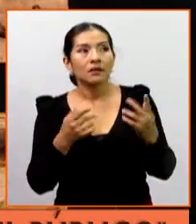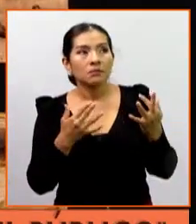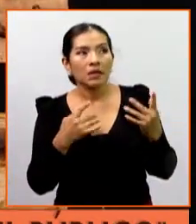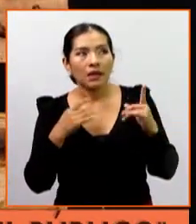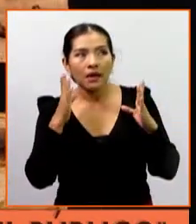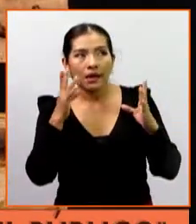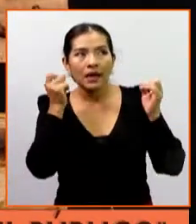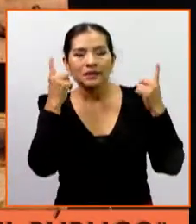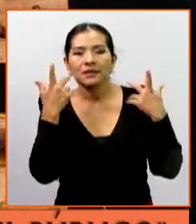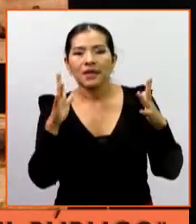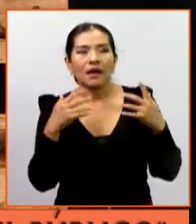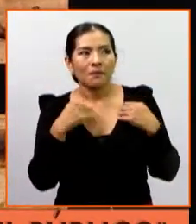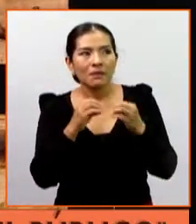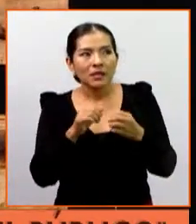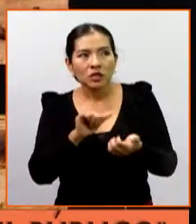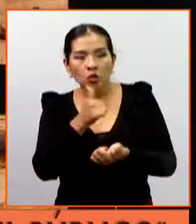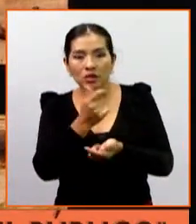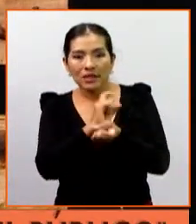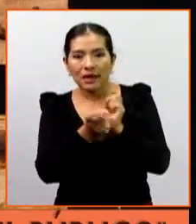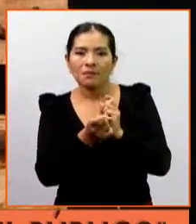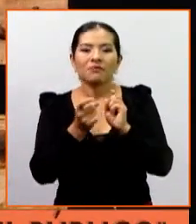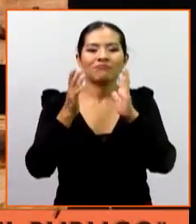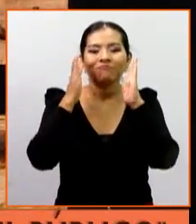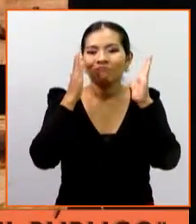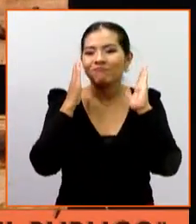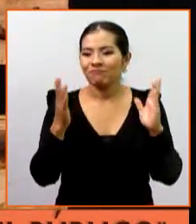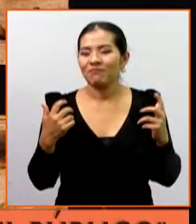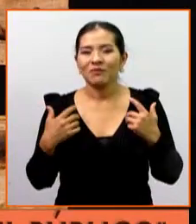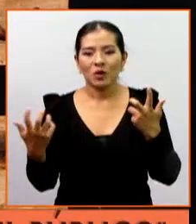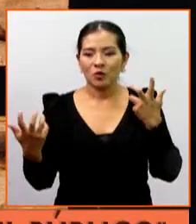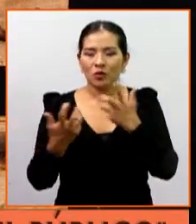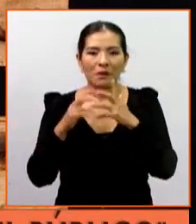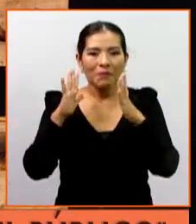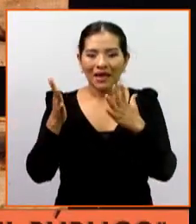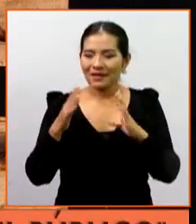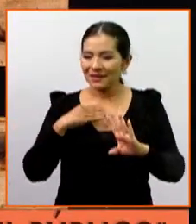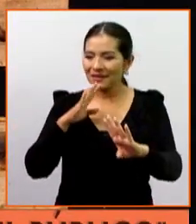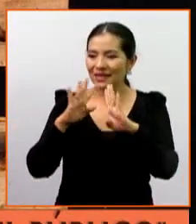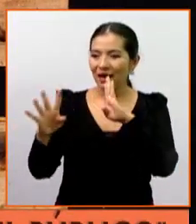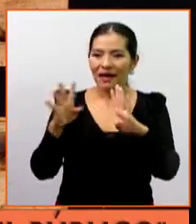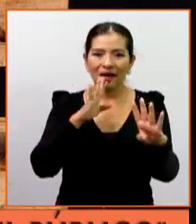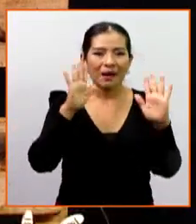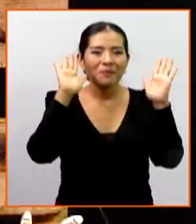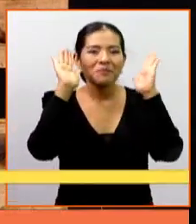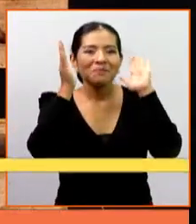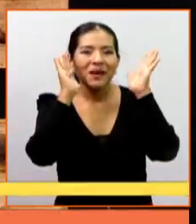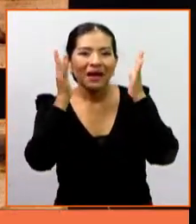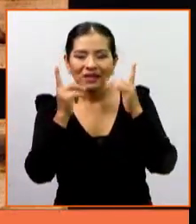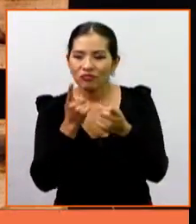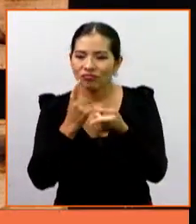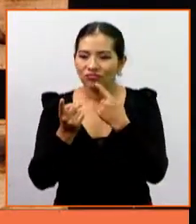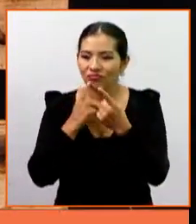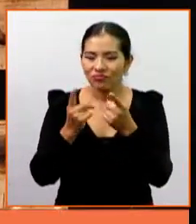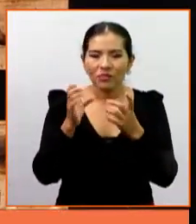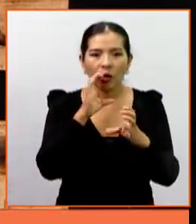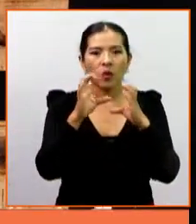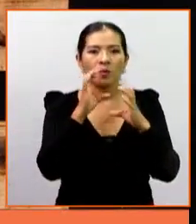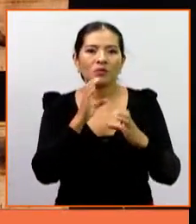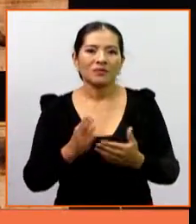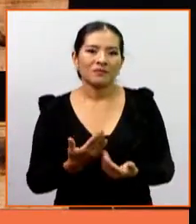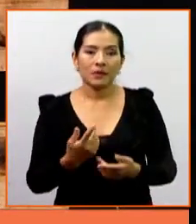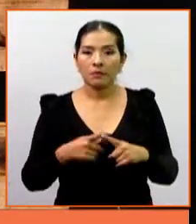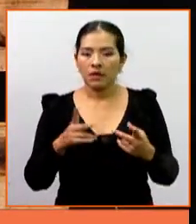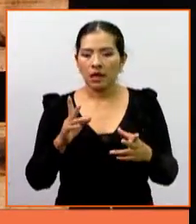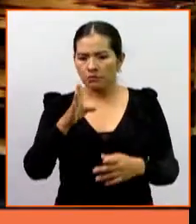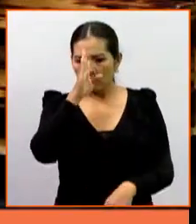se dan cuenta cómo va a ser la cosa, ¿no? Hemos logrado un lenguaje tan bonito que la gente también va a poder sentir eso. No se va a ver esa rigidez,